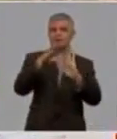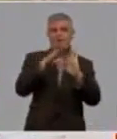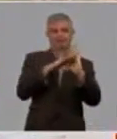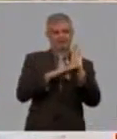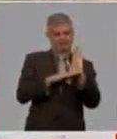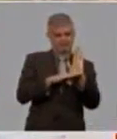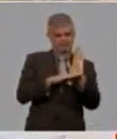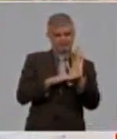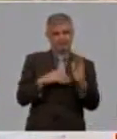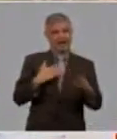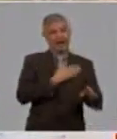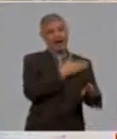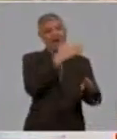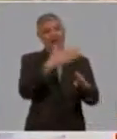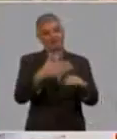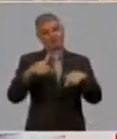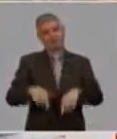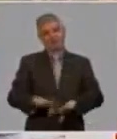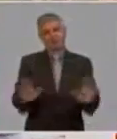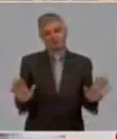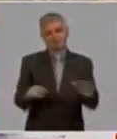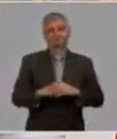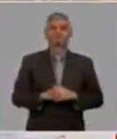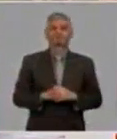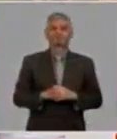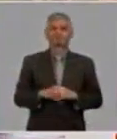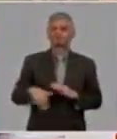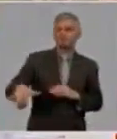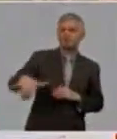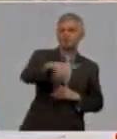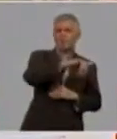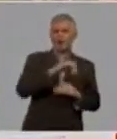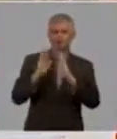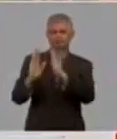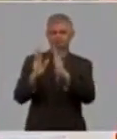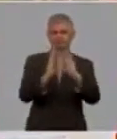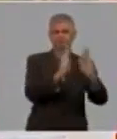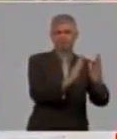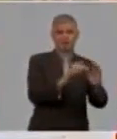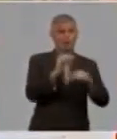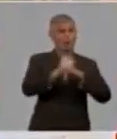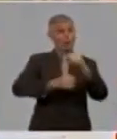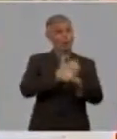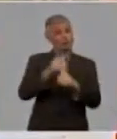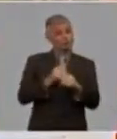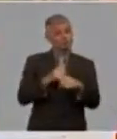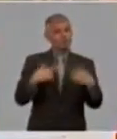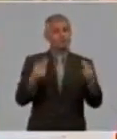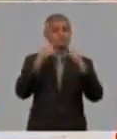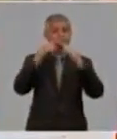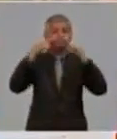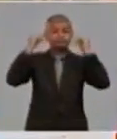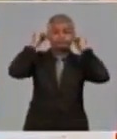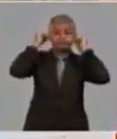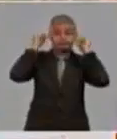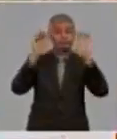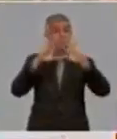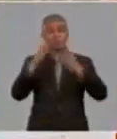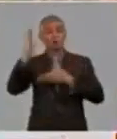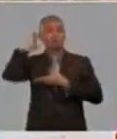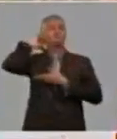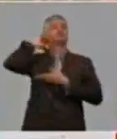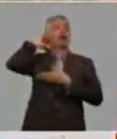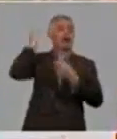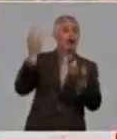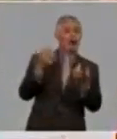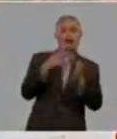que se han venido tomando. Será un denominador común para todas las fases el uso obligatorio del nasobuco en los medios de transporte, en las terminales y demás,